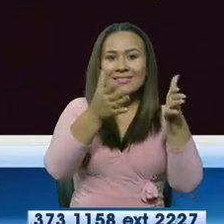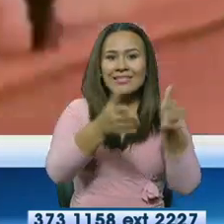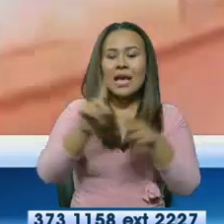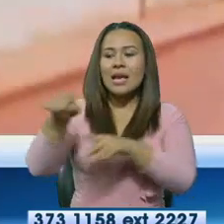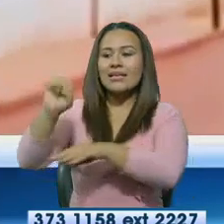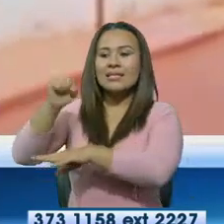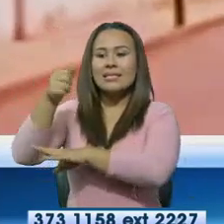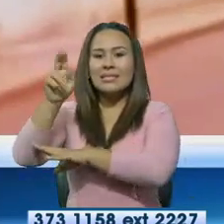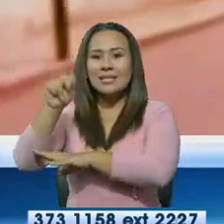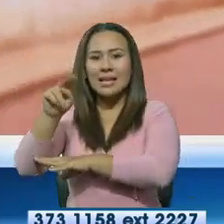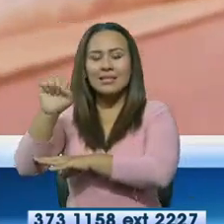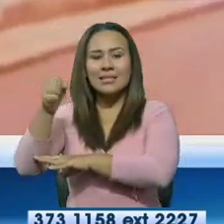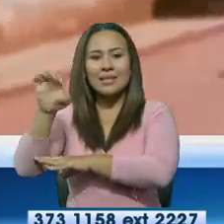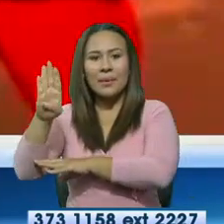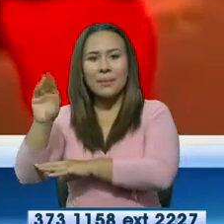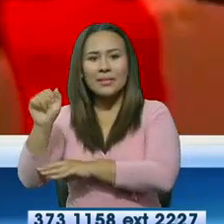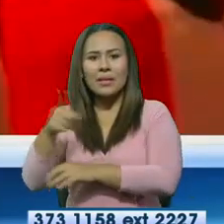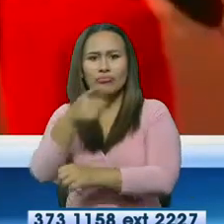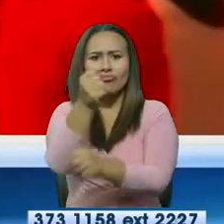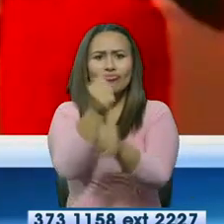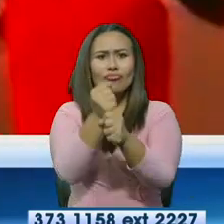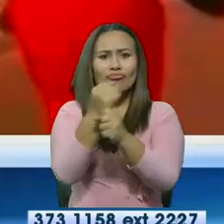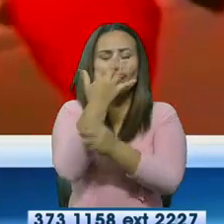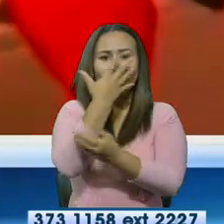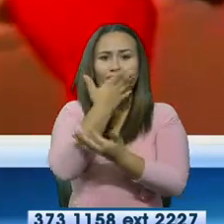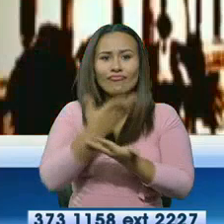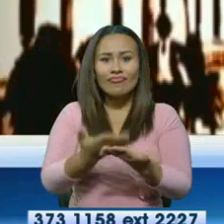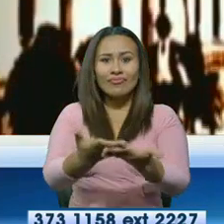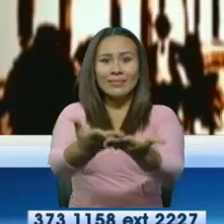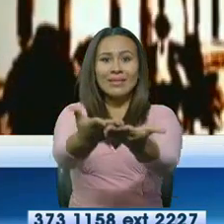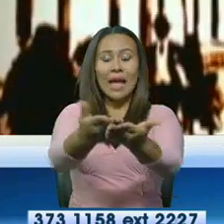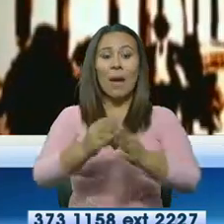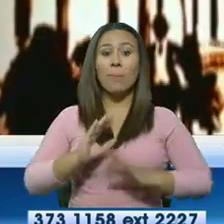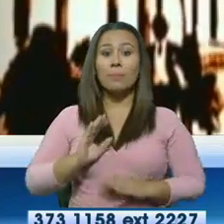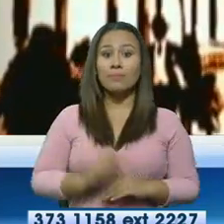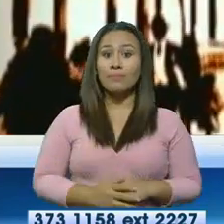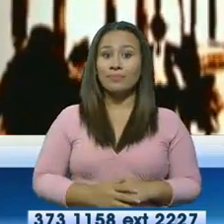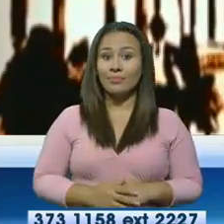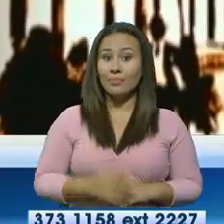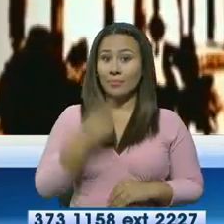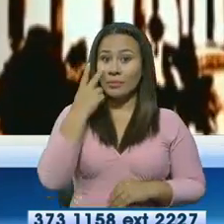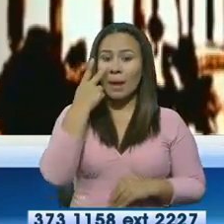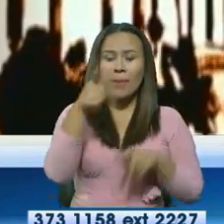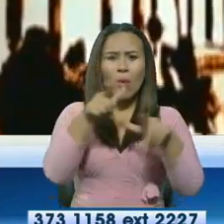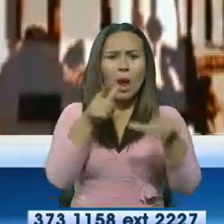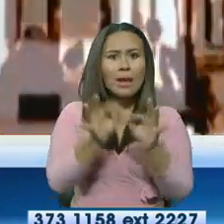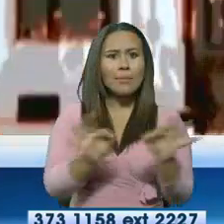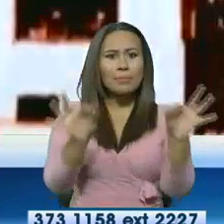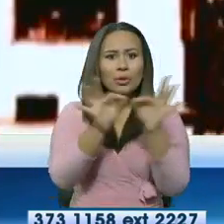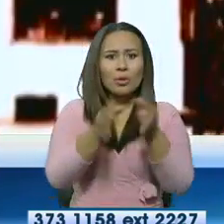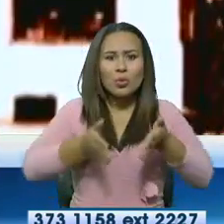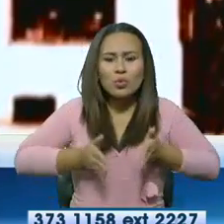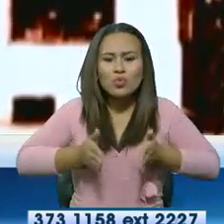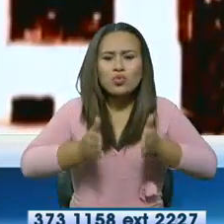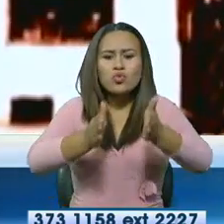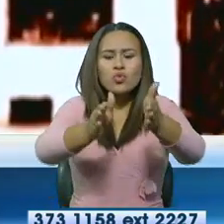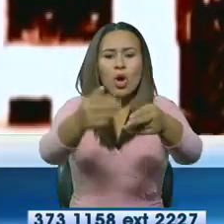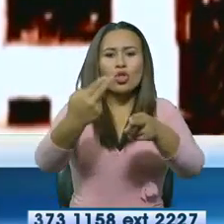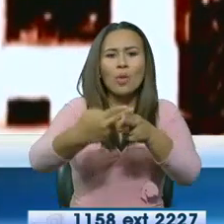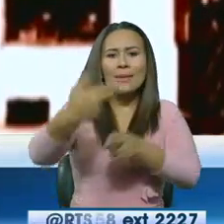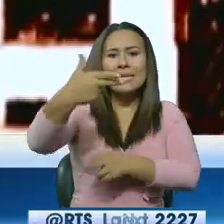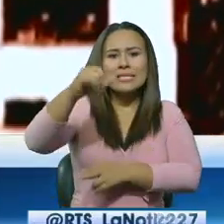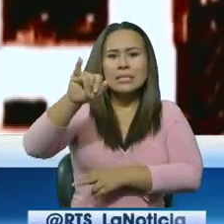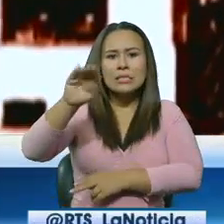Cebollar, llamados así por sus oficios tradicionales. Uno de los emblemáticos rincones de la capital es Chimbacalle, un pueblo con